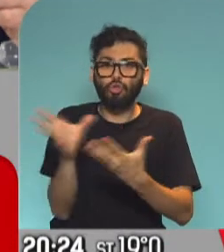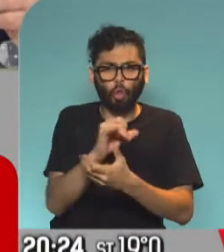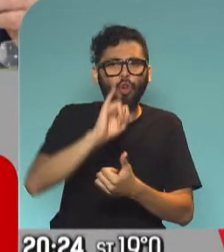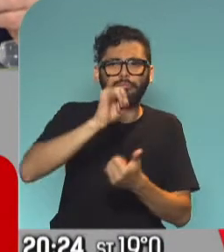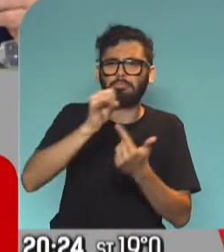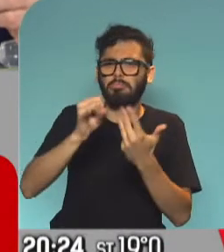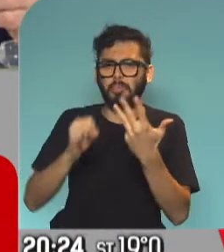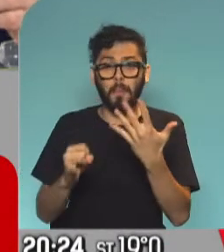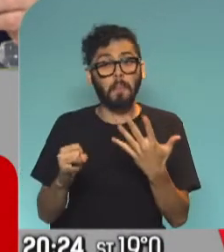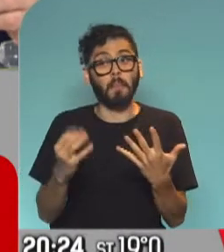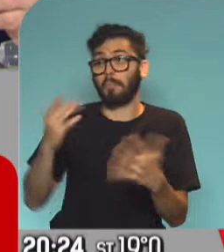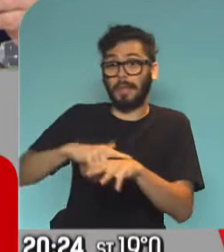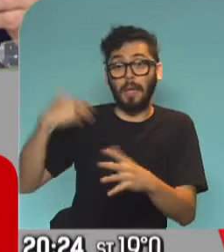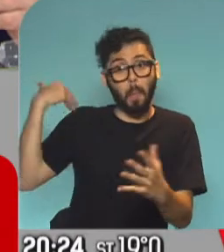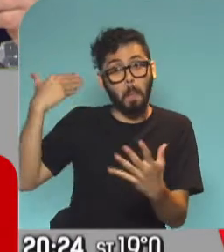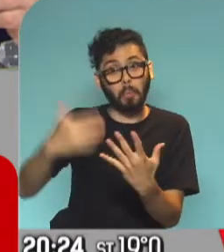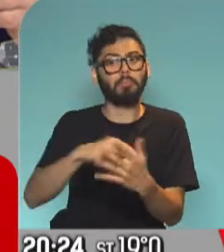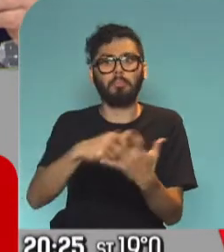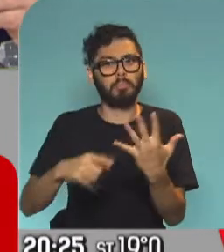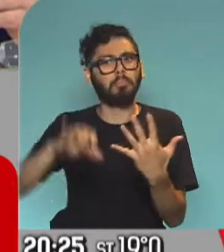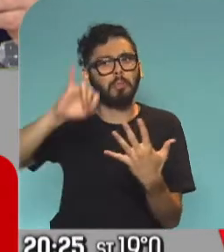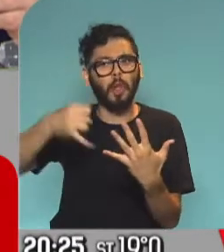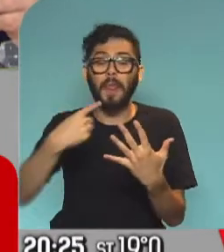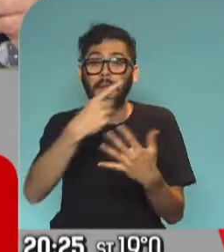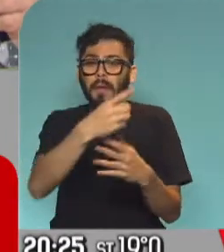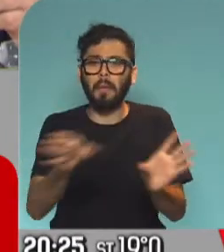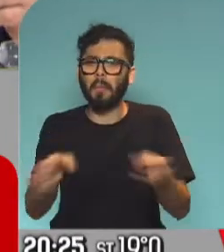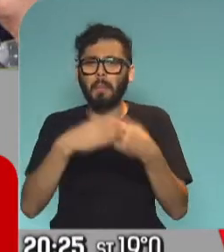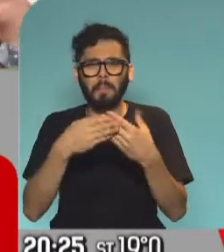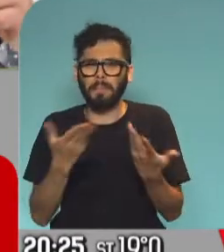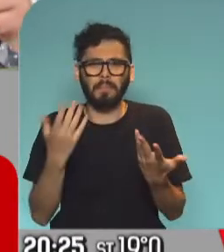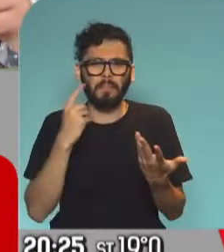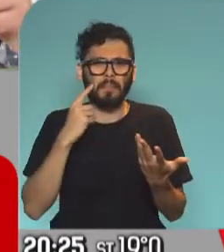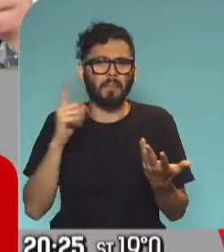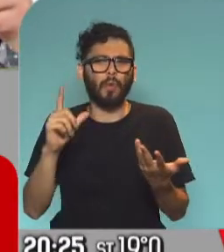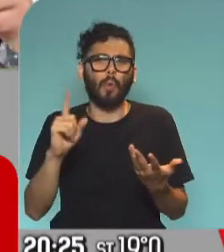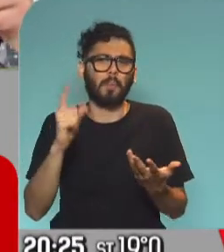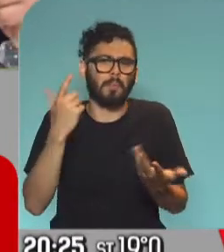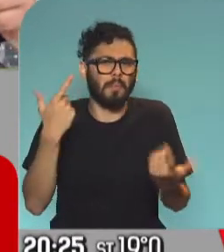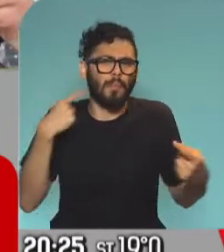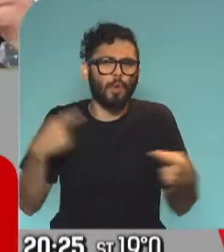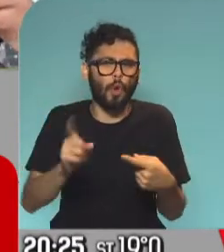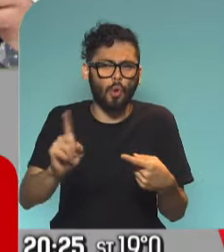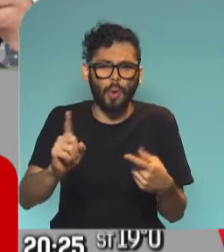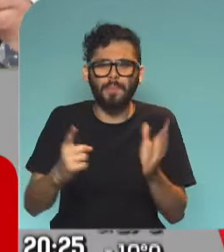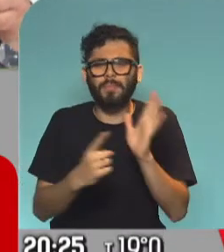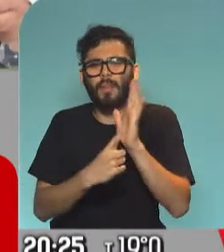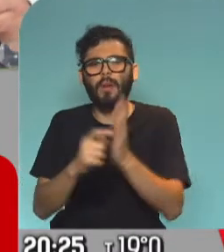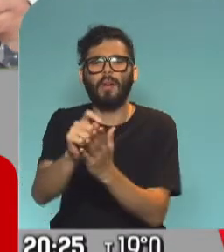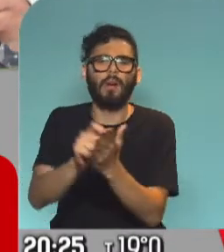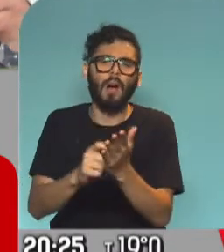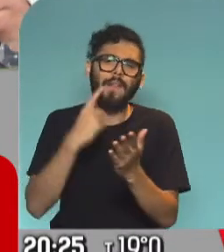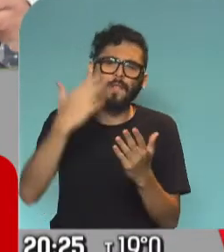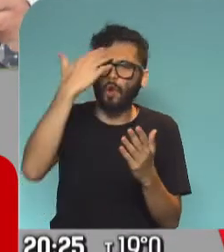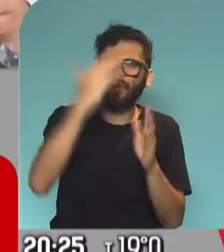trascendencia, resolvió que no es razonable esa restricción. Y sin dictar una medida de fondo, es decir, sin decir si acá se violó